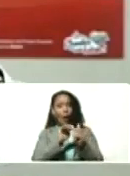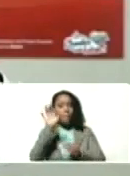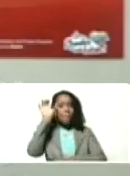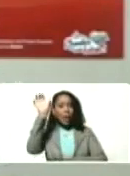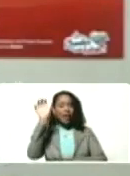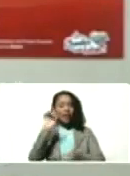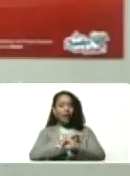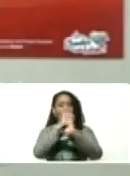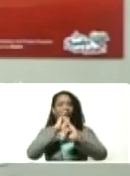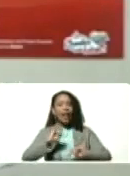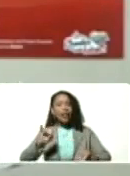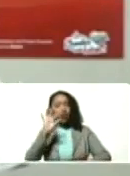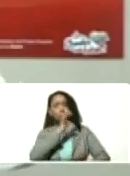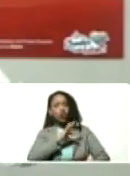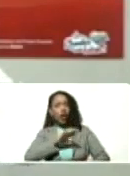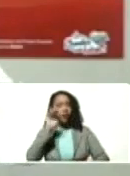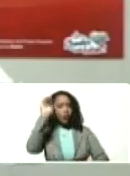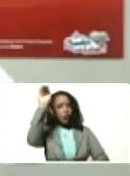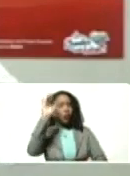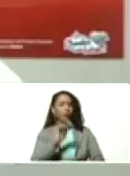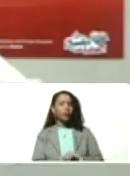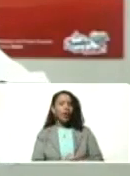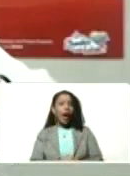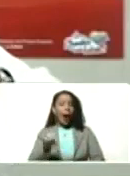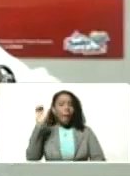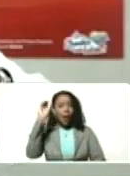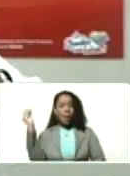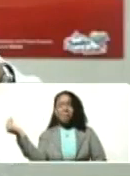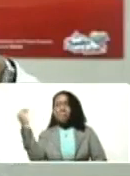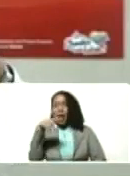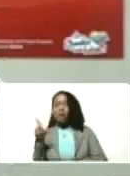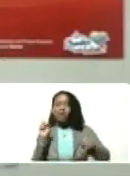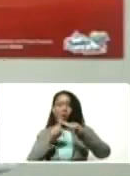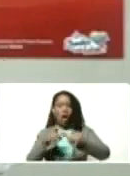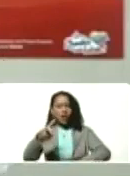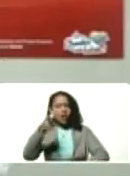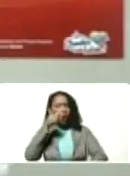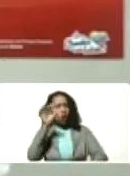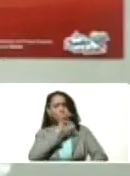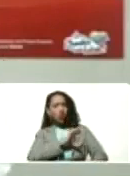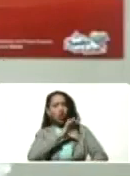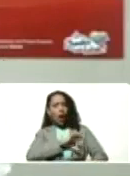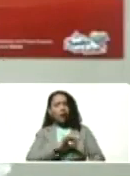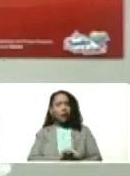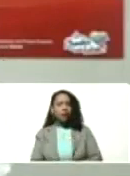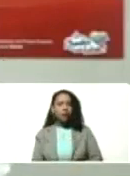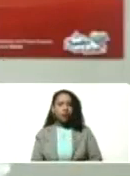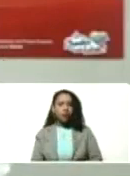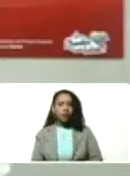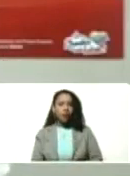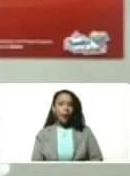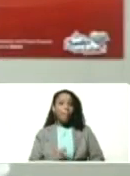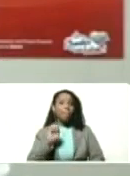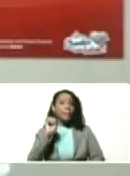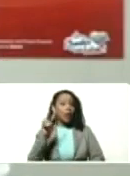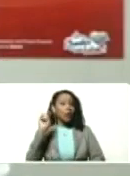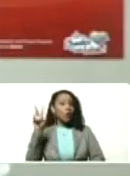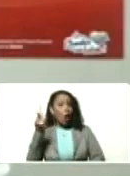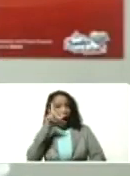de la felicidad social, del país de la mayor suma de seguridad social, ¿no? 22